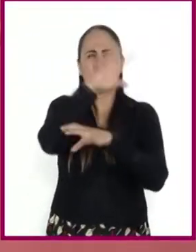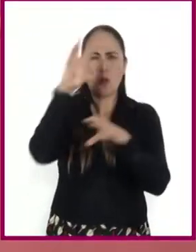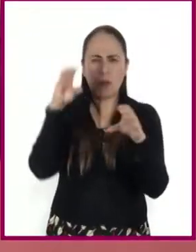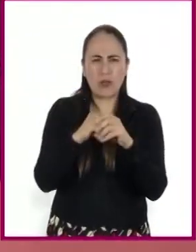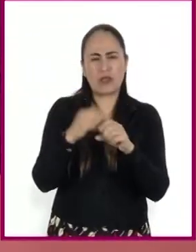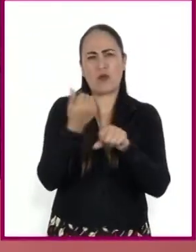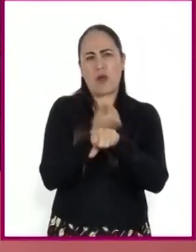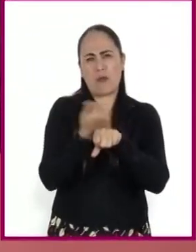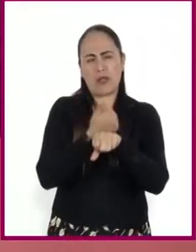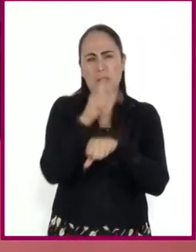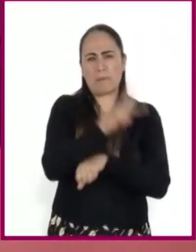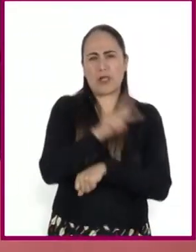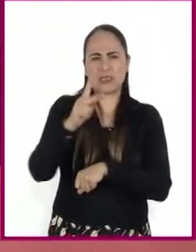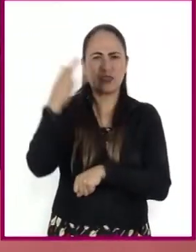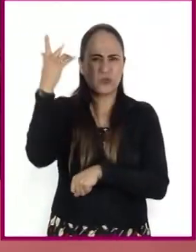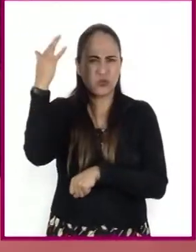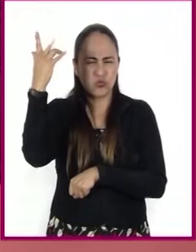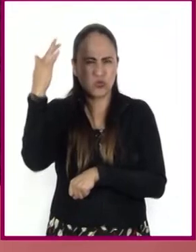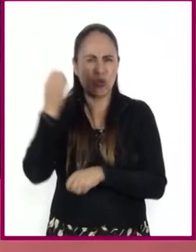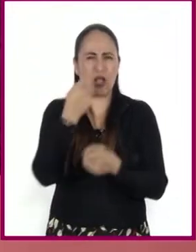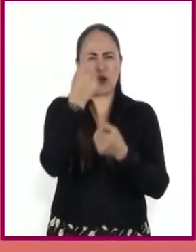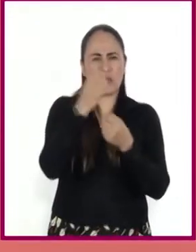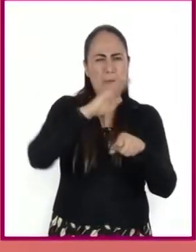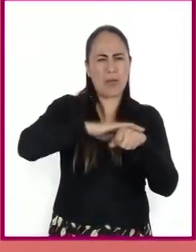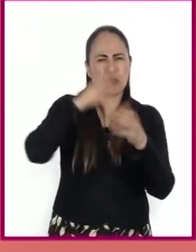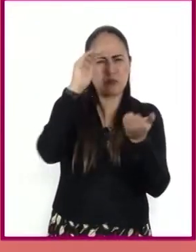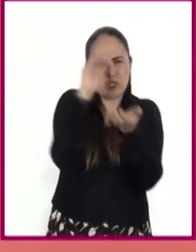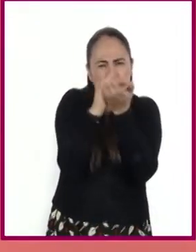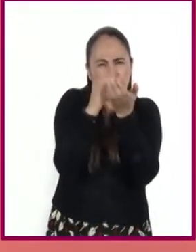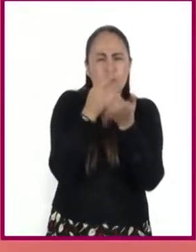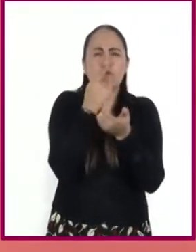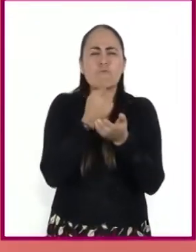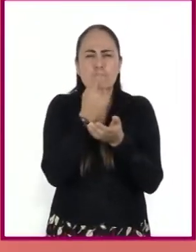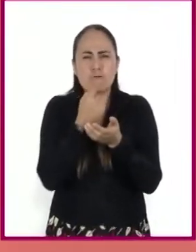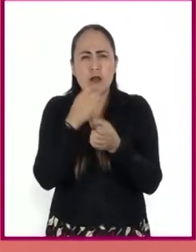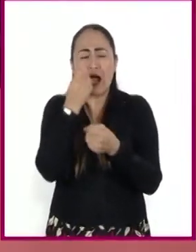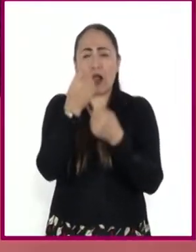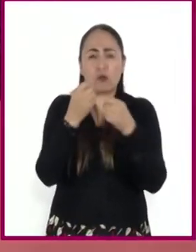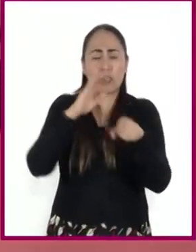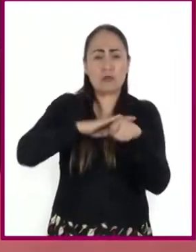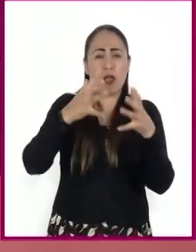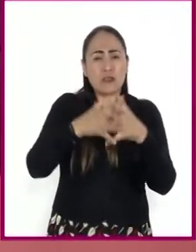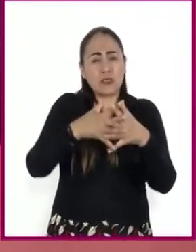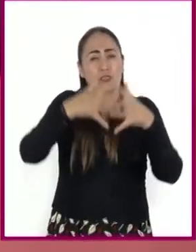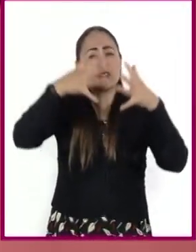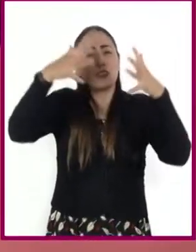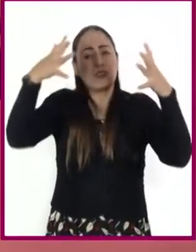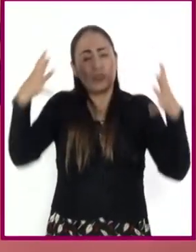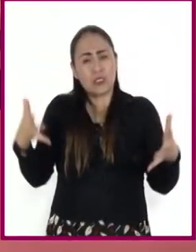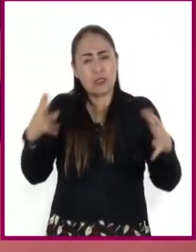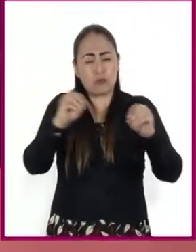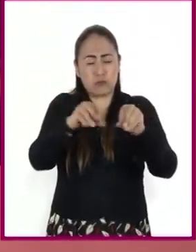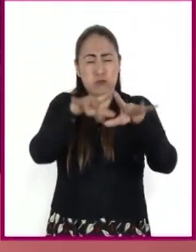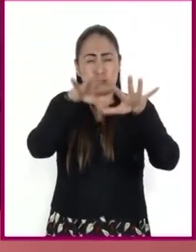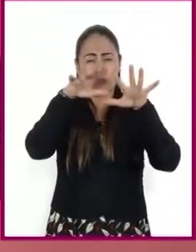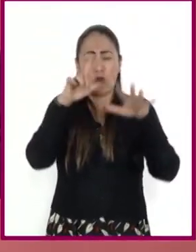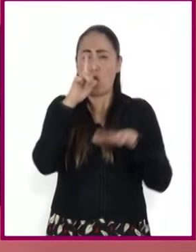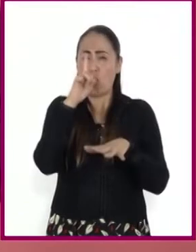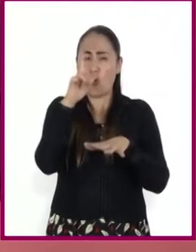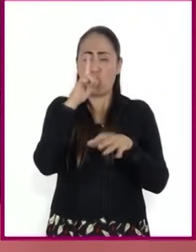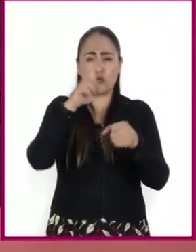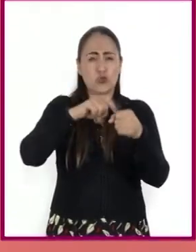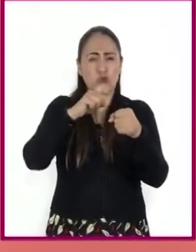nuestro Sol. Algunas son más pequeñas y rojas, mientras que otras son enormes y brillan como una luz de color